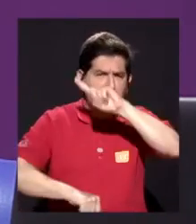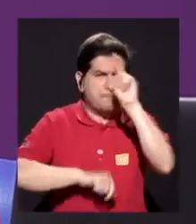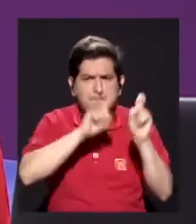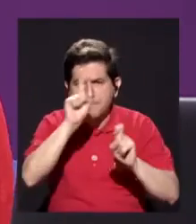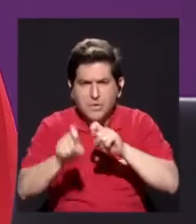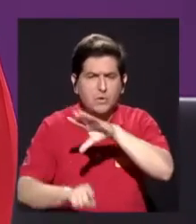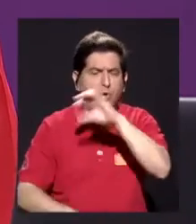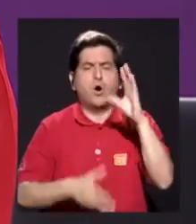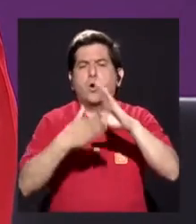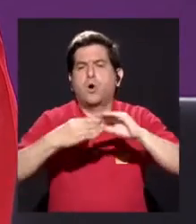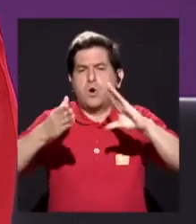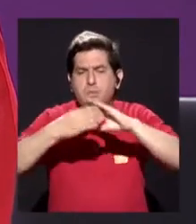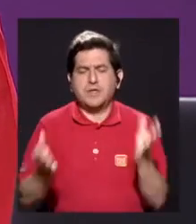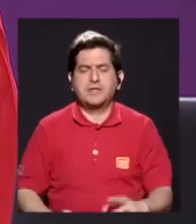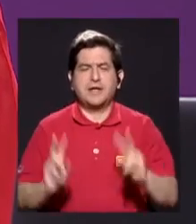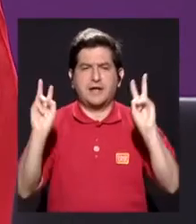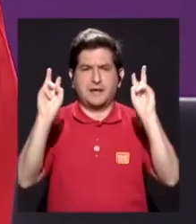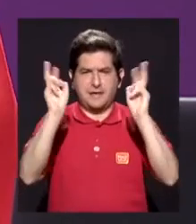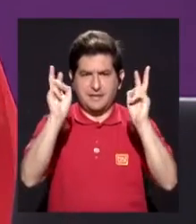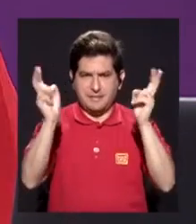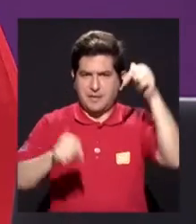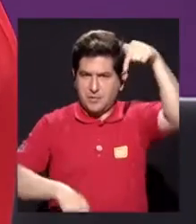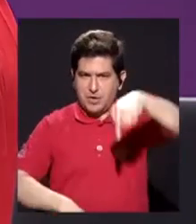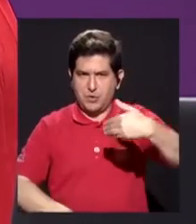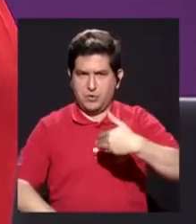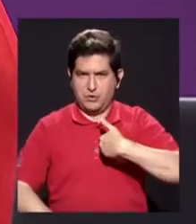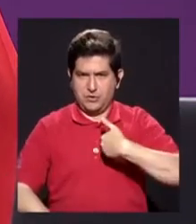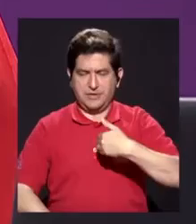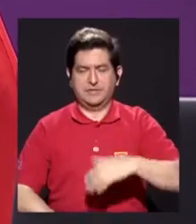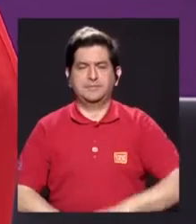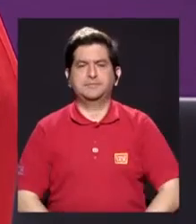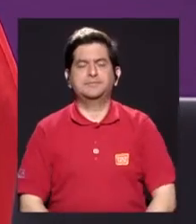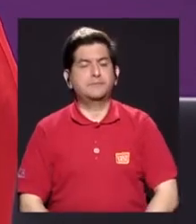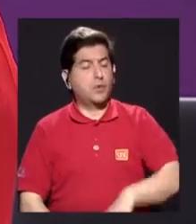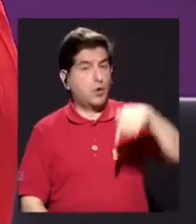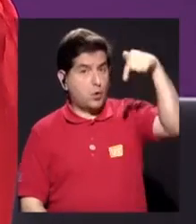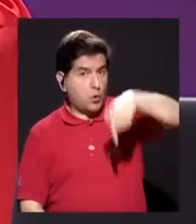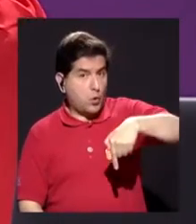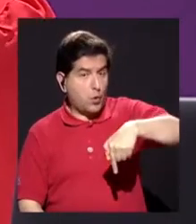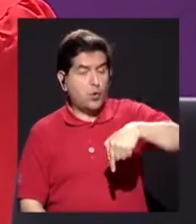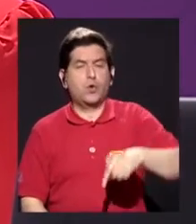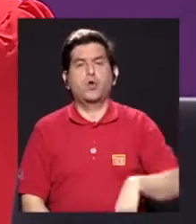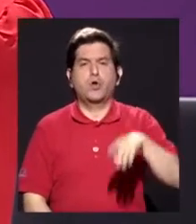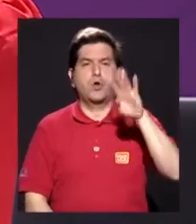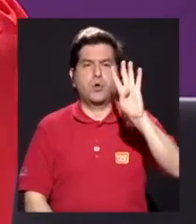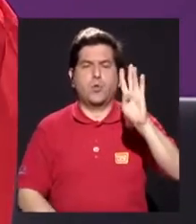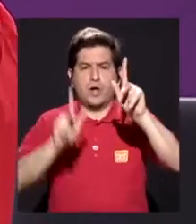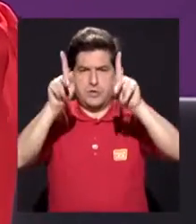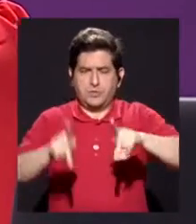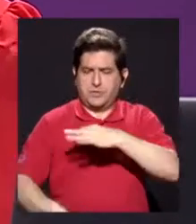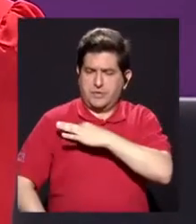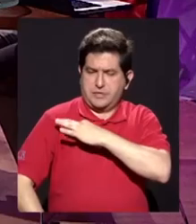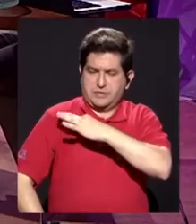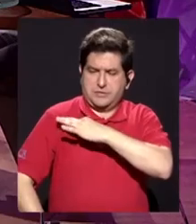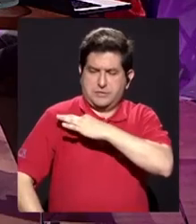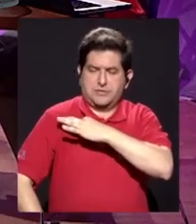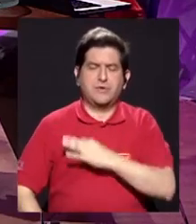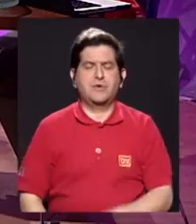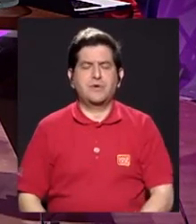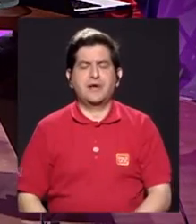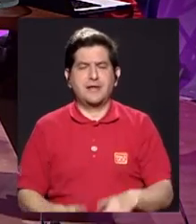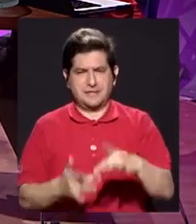preguntas o comentarios al tema de hoy. Hoy tenemos cuatro invitadas muy particulares,